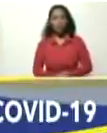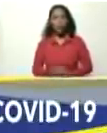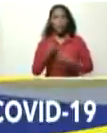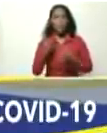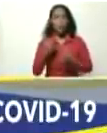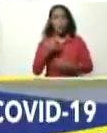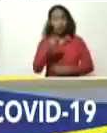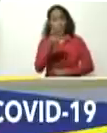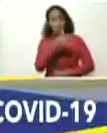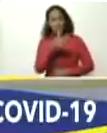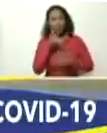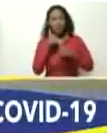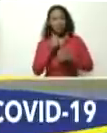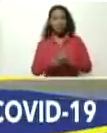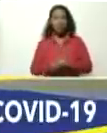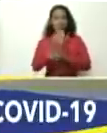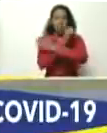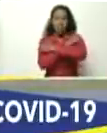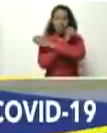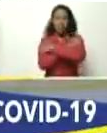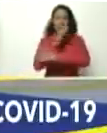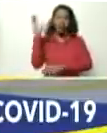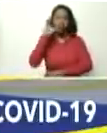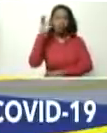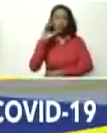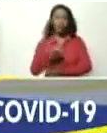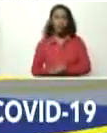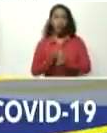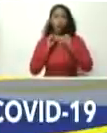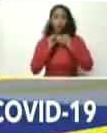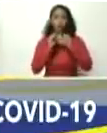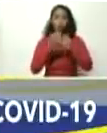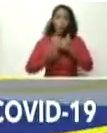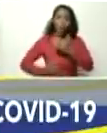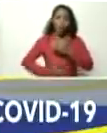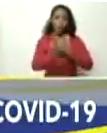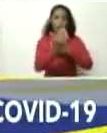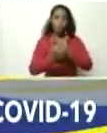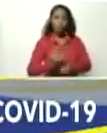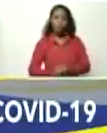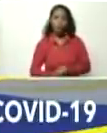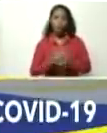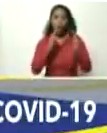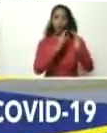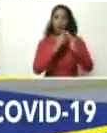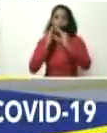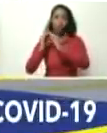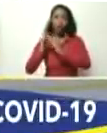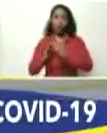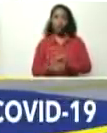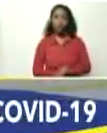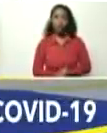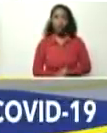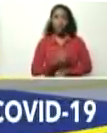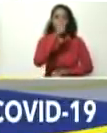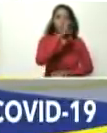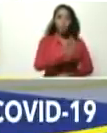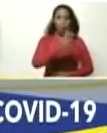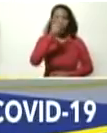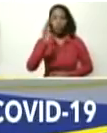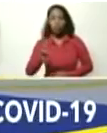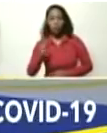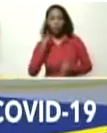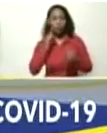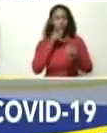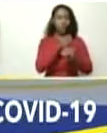parezca. Bueno, felicidades, Caracas. Seguimos adelante. Casa por casa, caso por caso, rumba